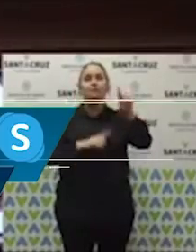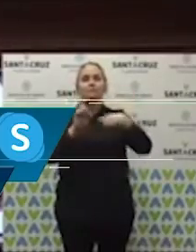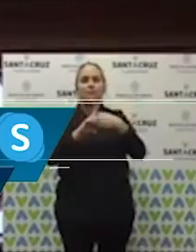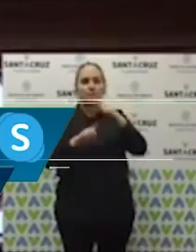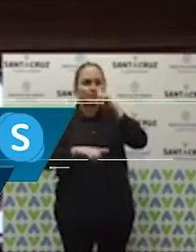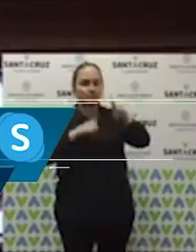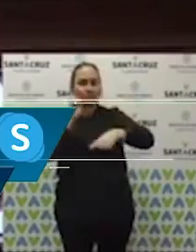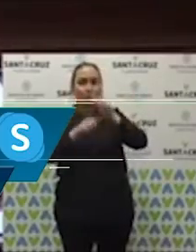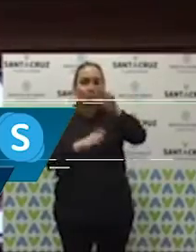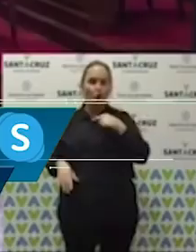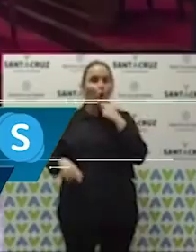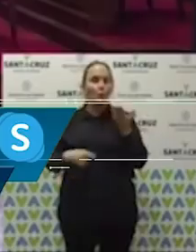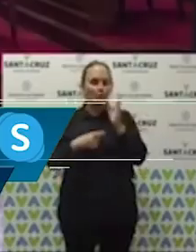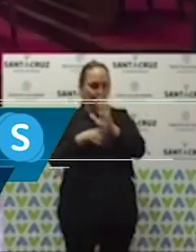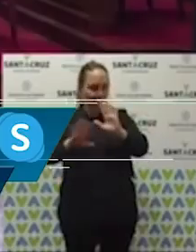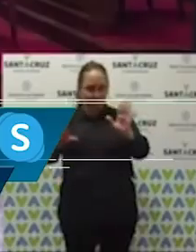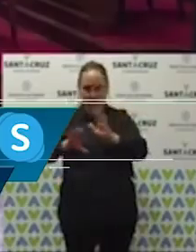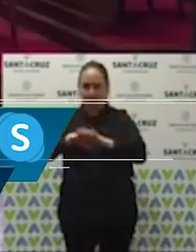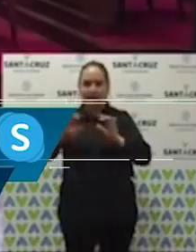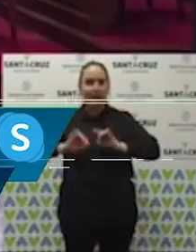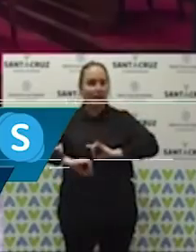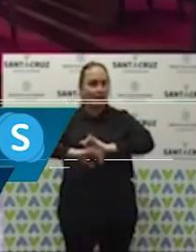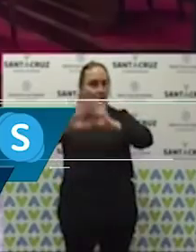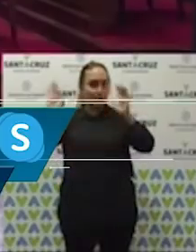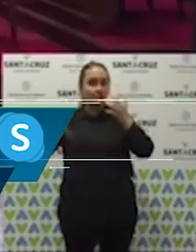que estamos viendo ya que si